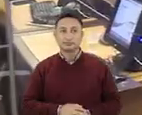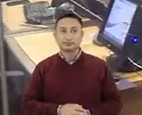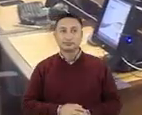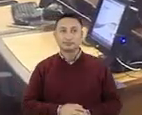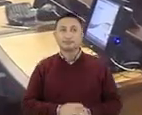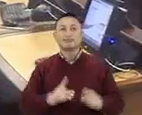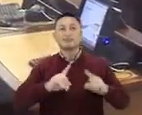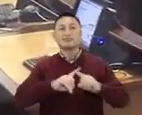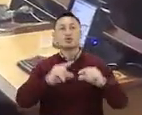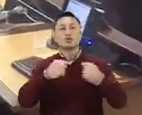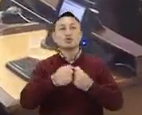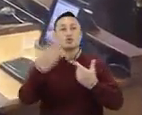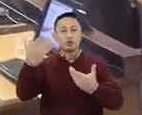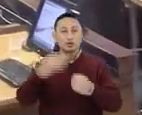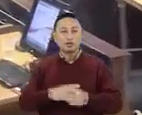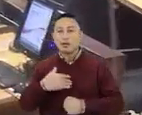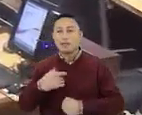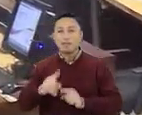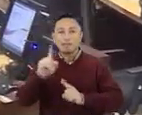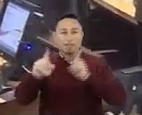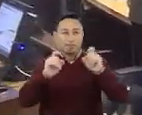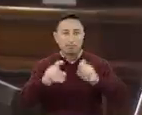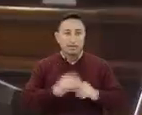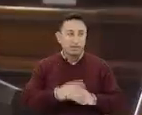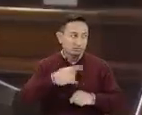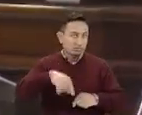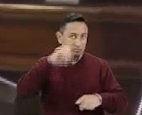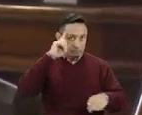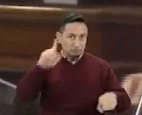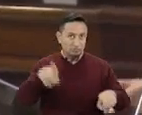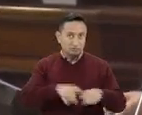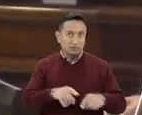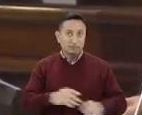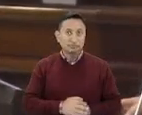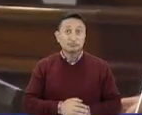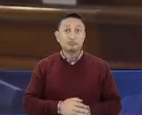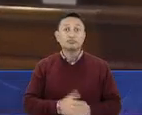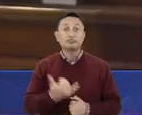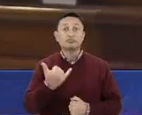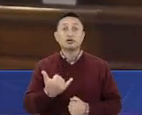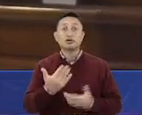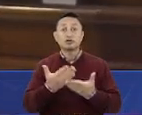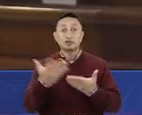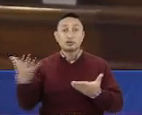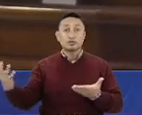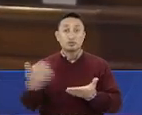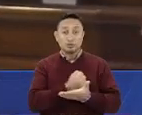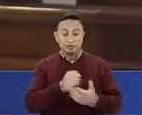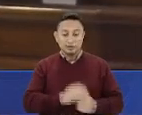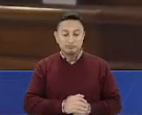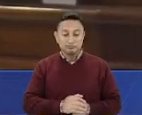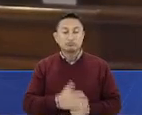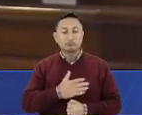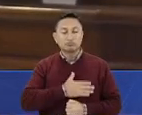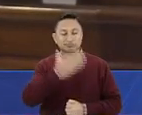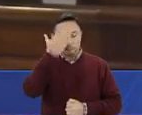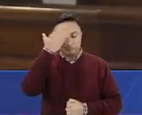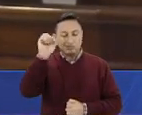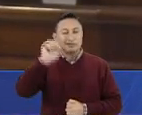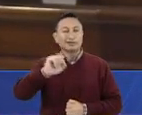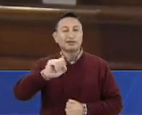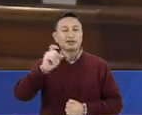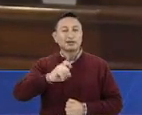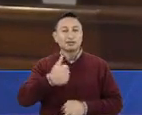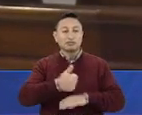de las diferentes bancadas es lo que dio paso al consenso. Se hace esta extinción de dominio, por supuesto, con la necesidad de la